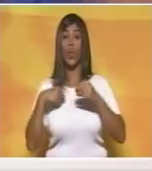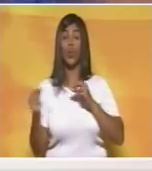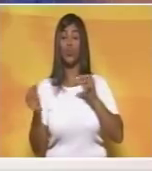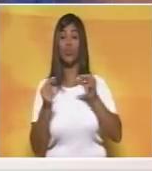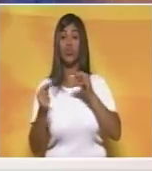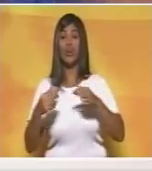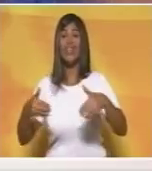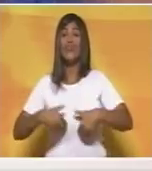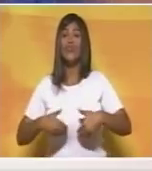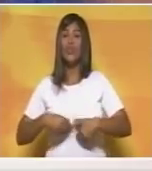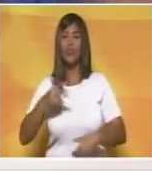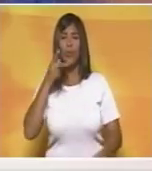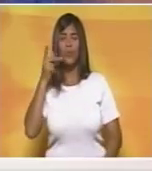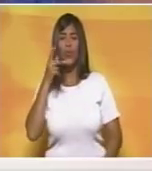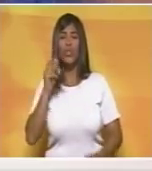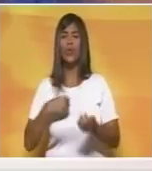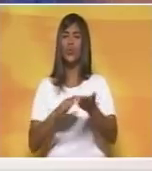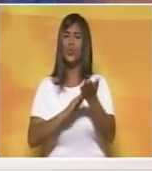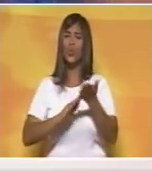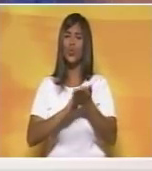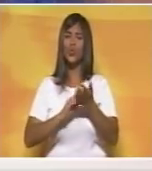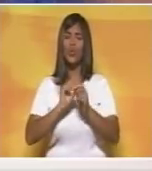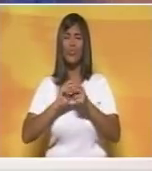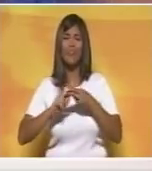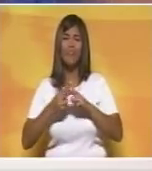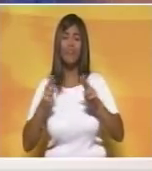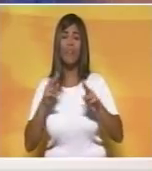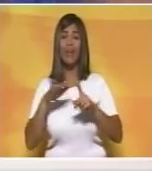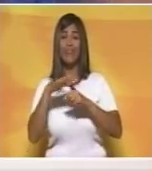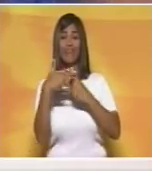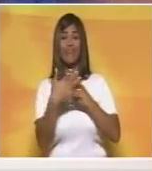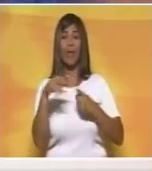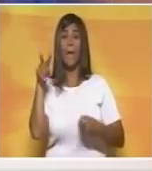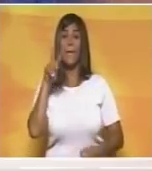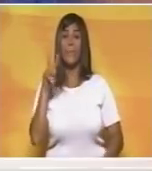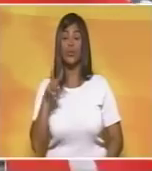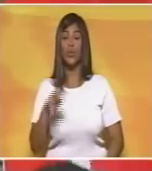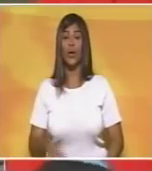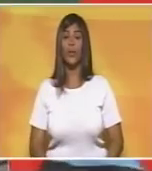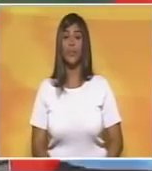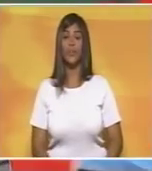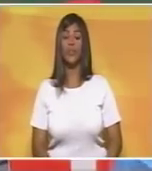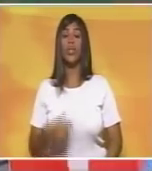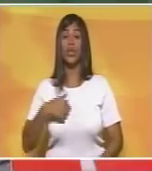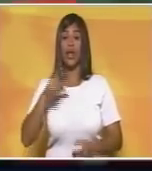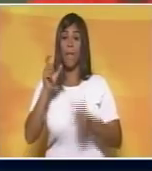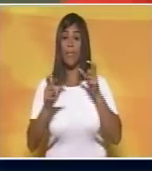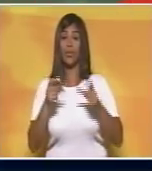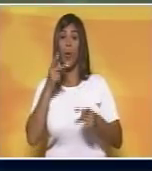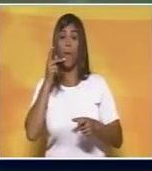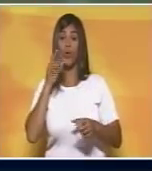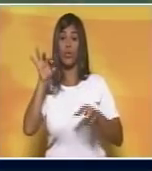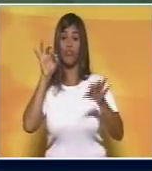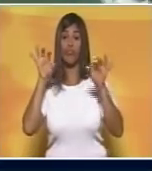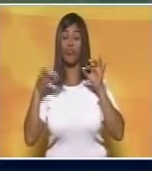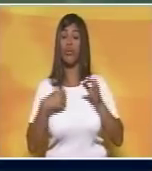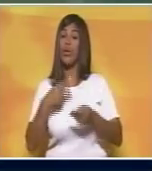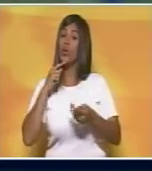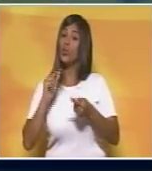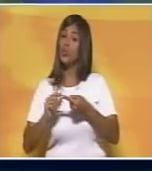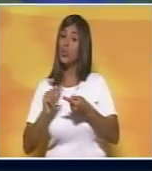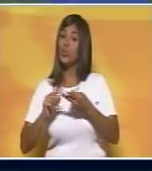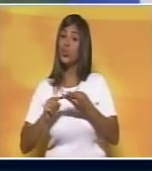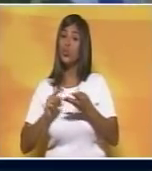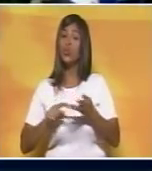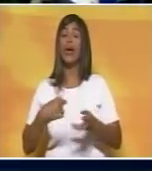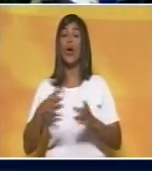esfuerzos diplomáticos para lograr una solución pacífica a la crisis que atraviesa Venezuela. Los funcionarios darán cuenta de la reunión que mantuvo recientemente el